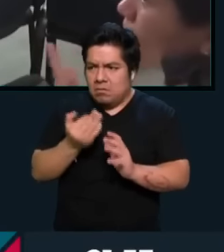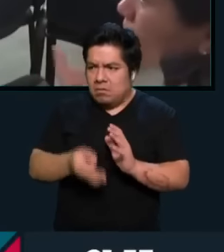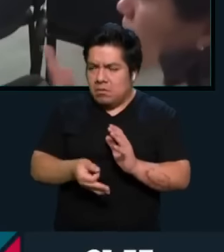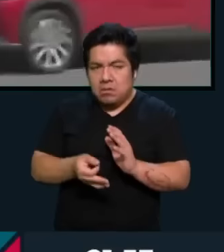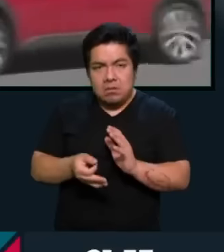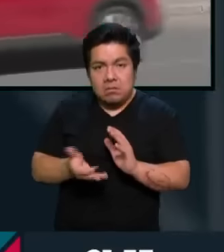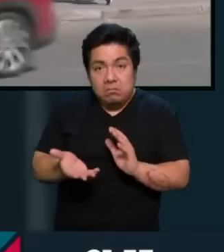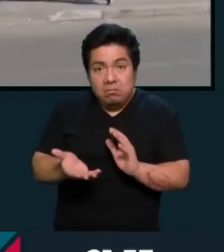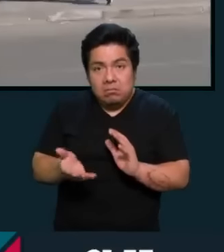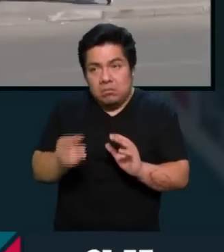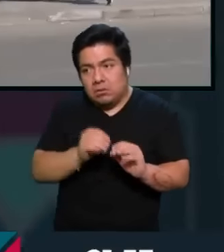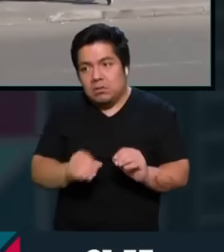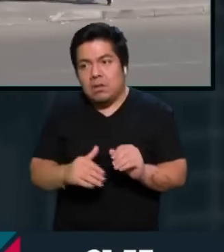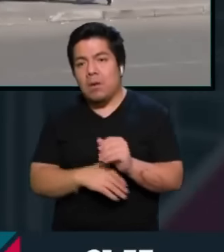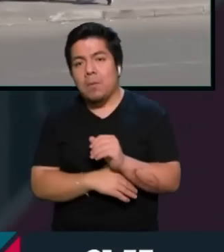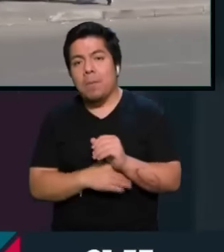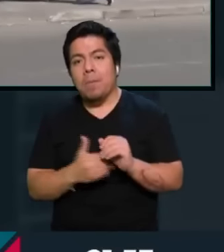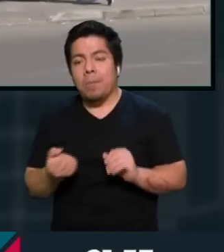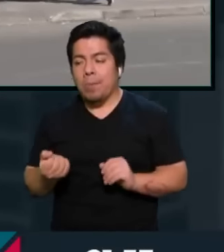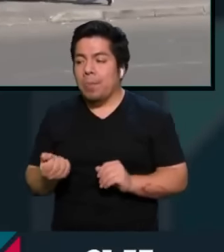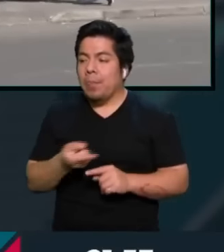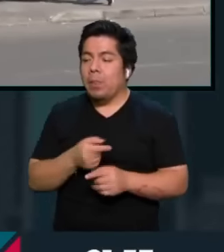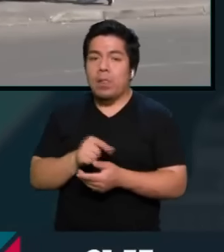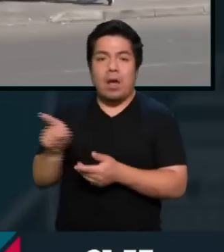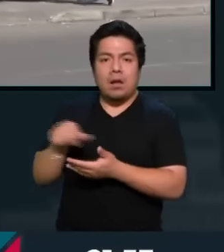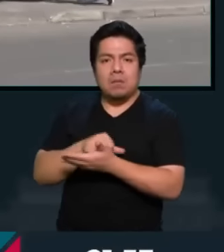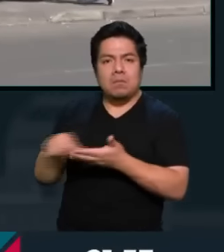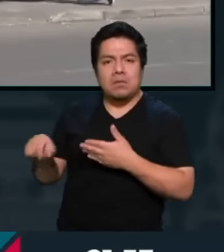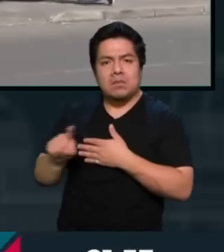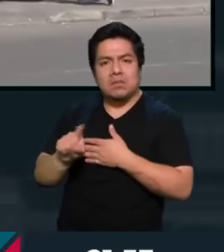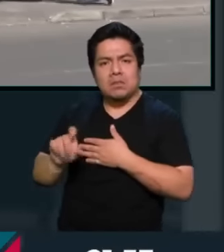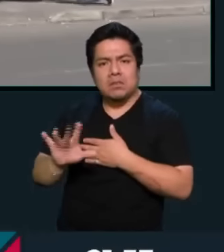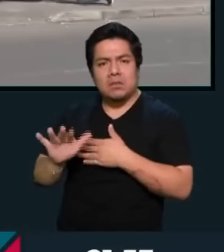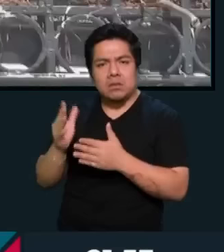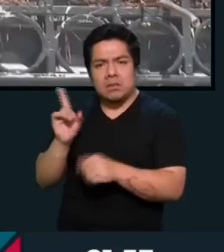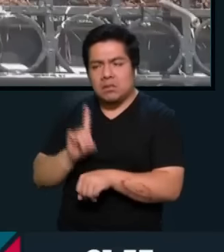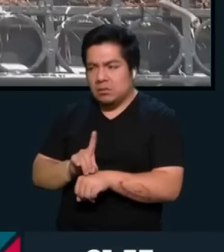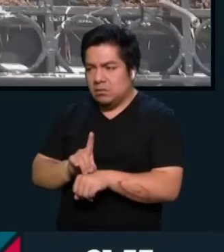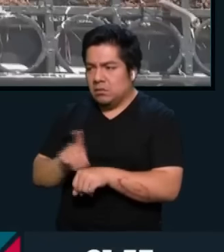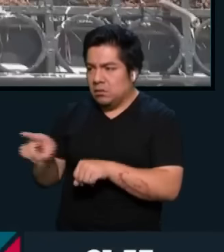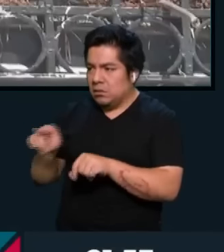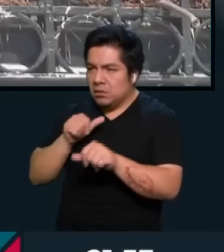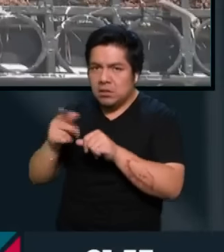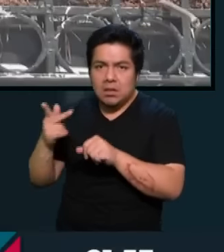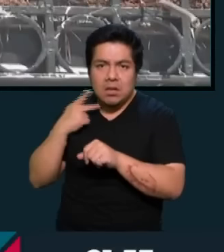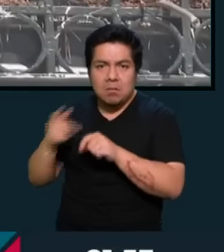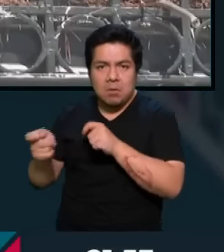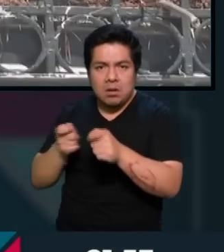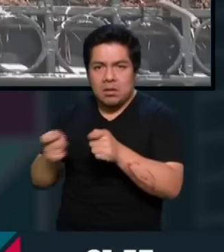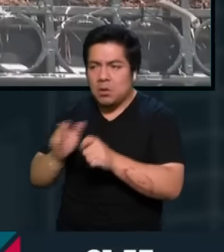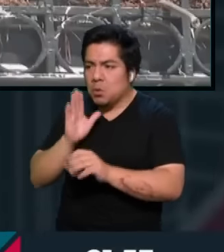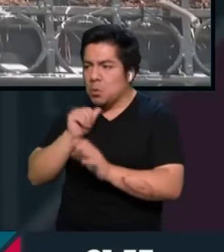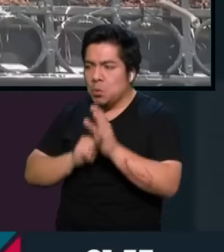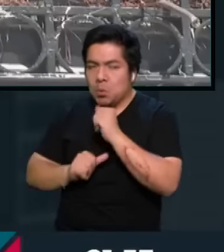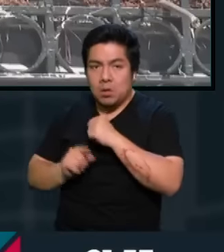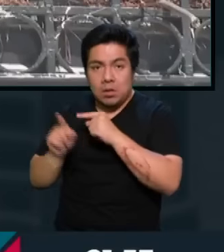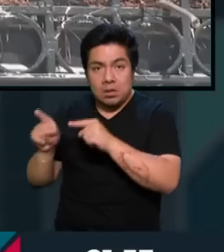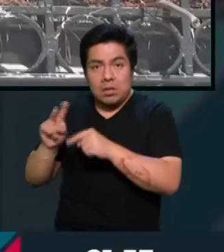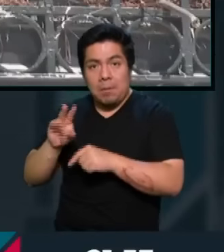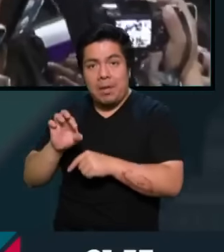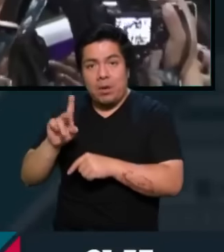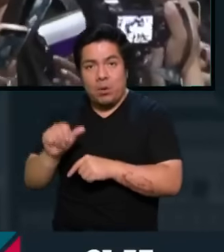otro lado sacándose de la manga una suspensión de 150 días de todo ejercicio en la administración pública contra Verónica abat